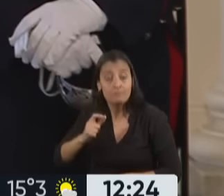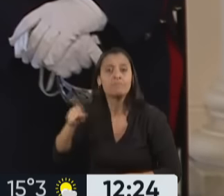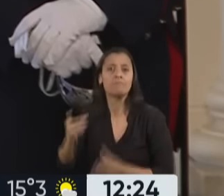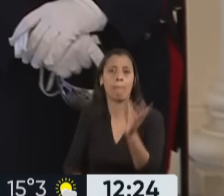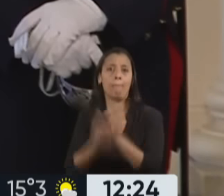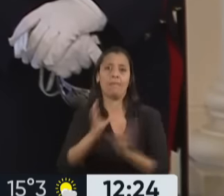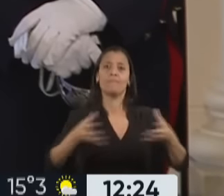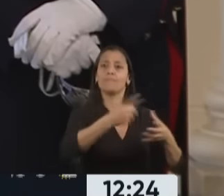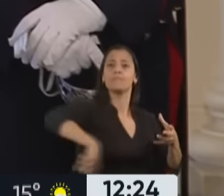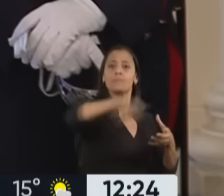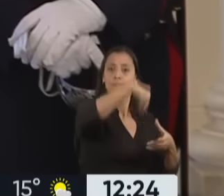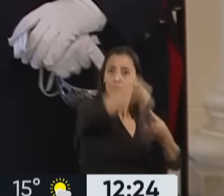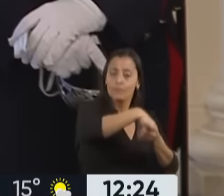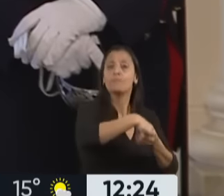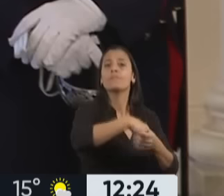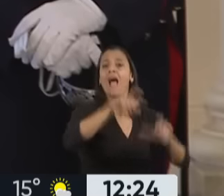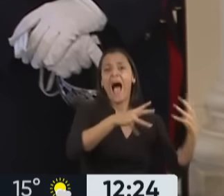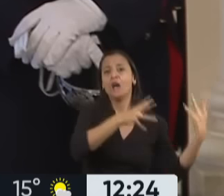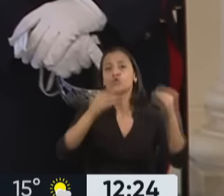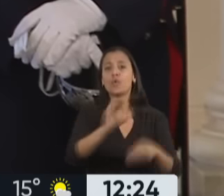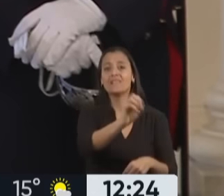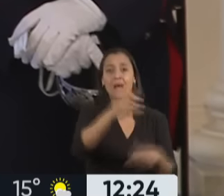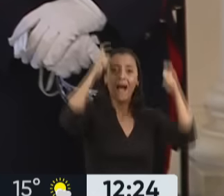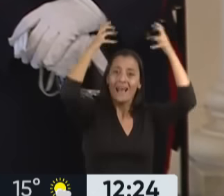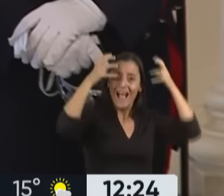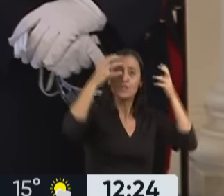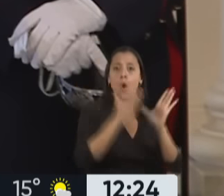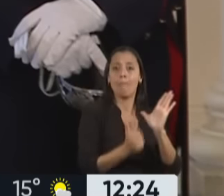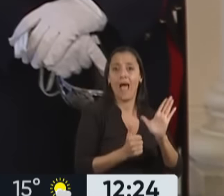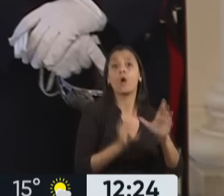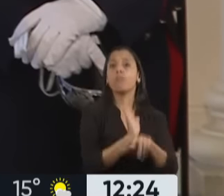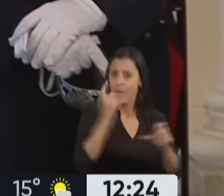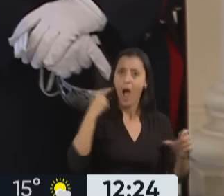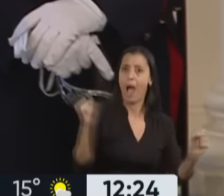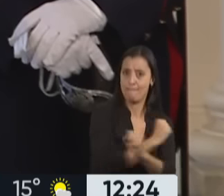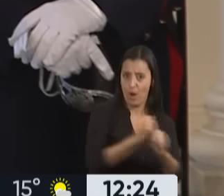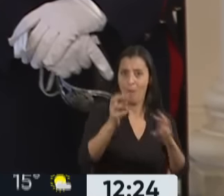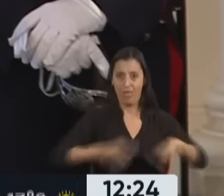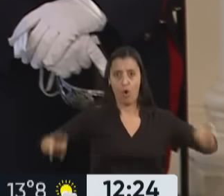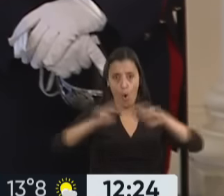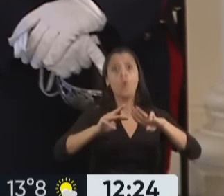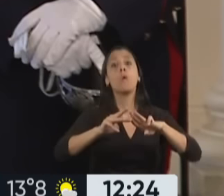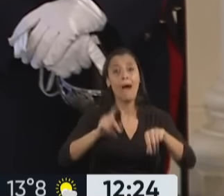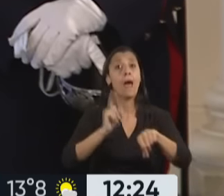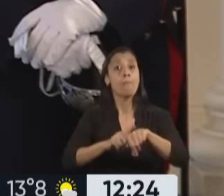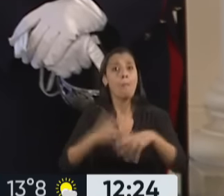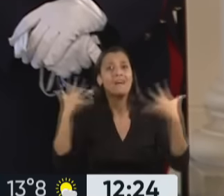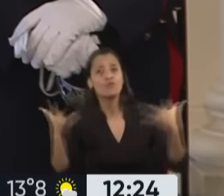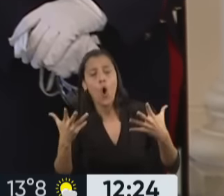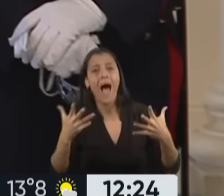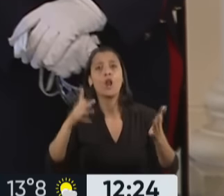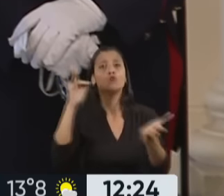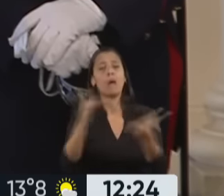blancos para intervenir, aprobado por Naciones Unidas, para intervenir ante catástrofes